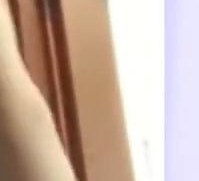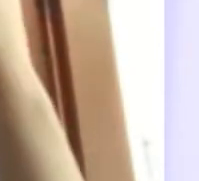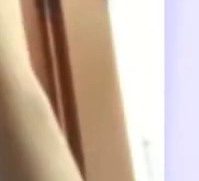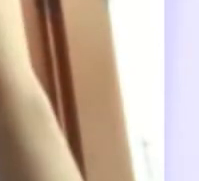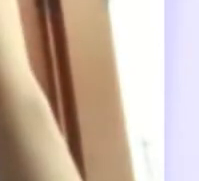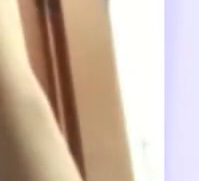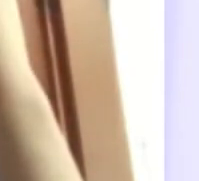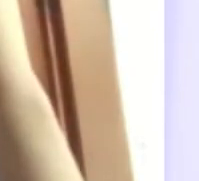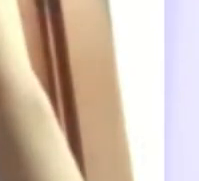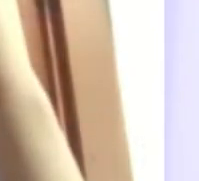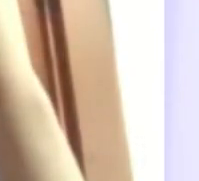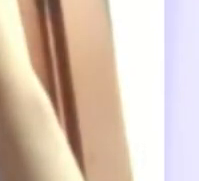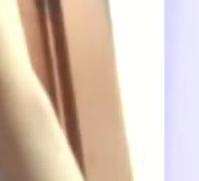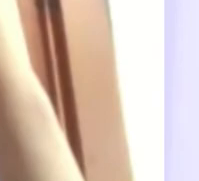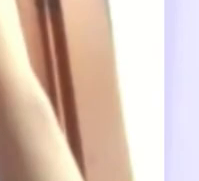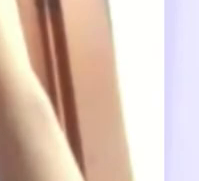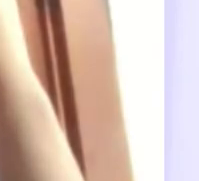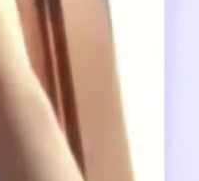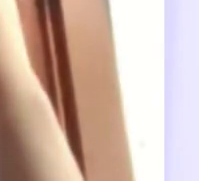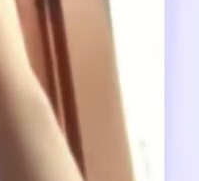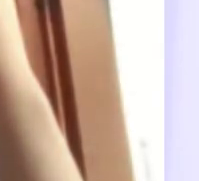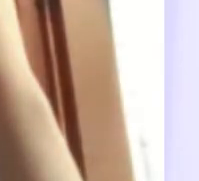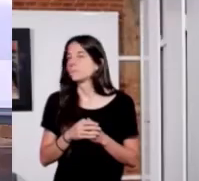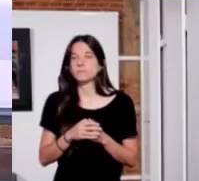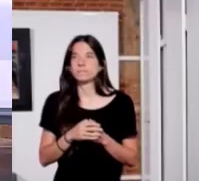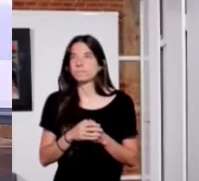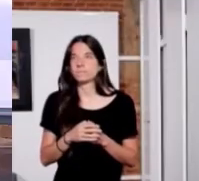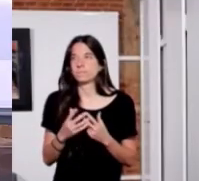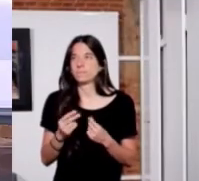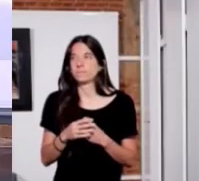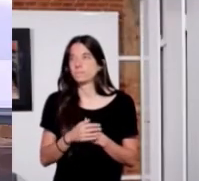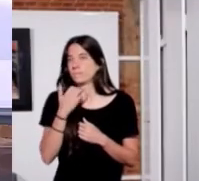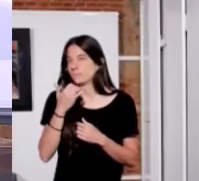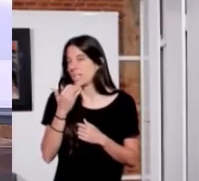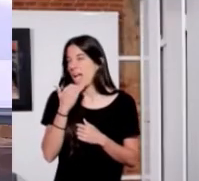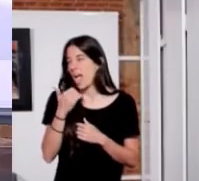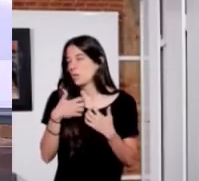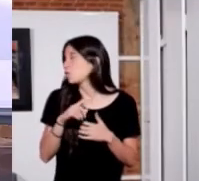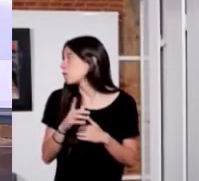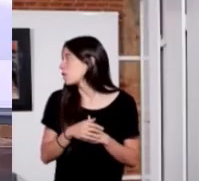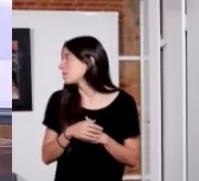puedes aportar y a la pregunta de Mar Amato. ¿Puedes conectarte?